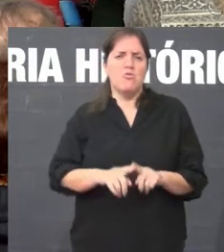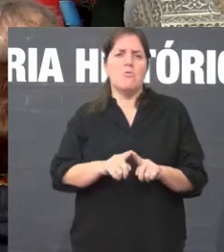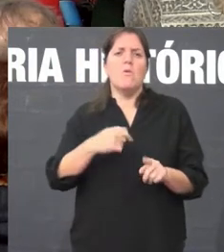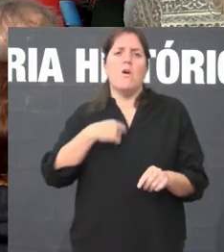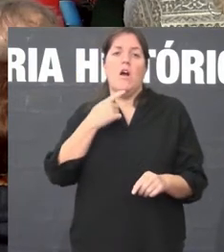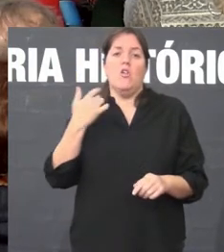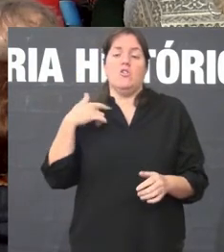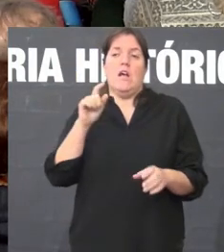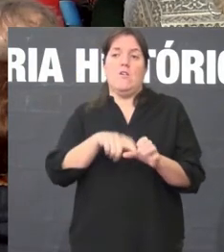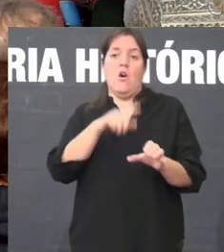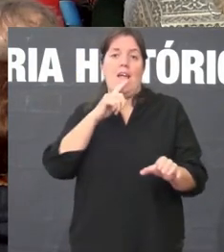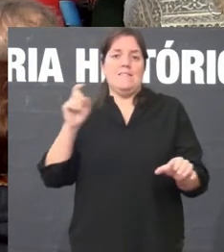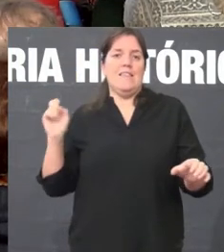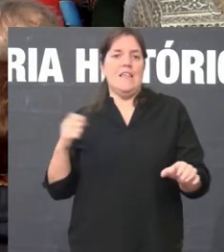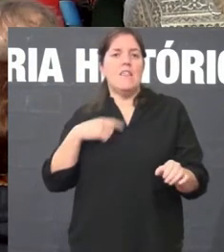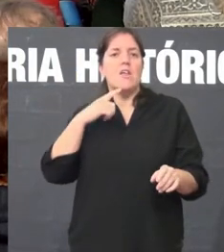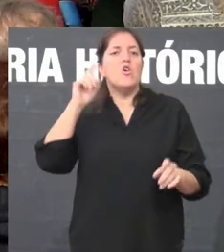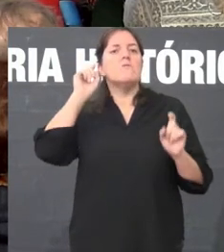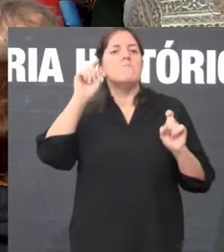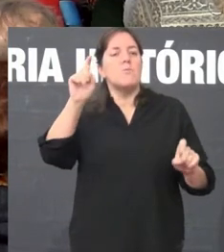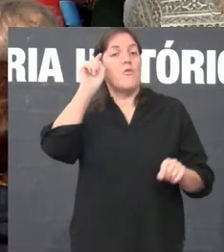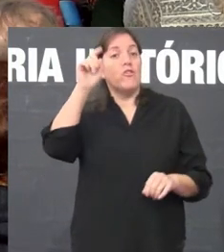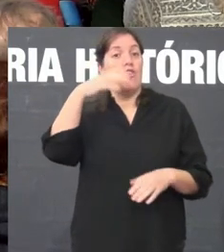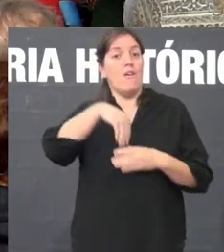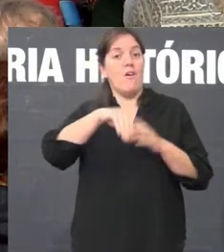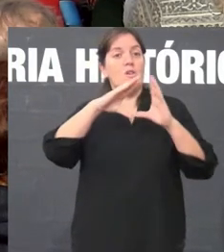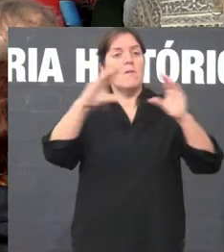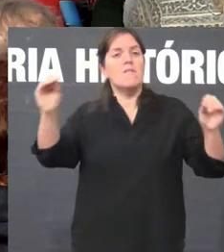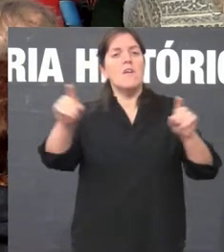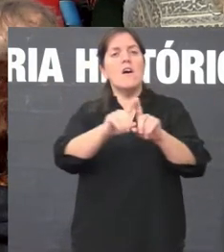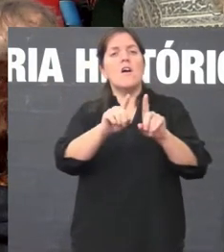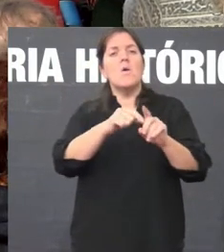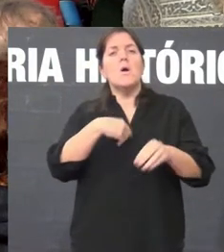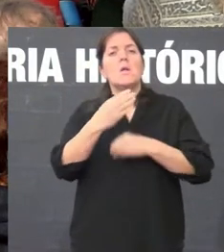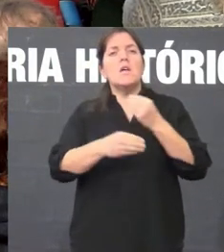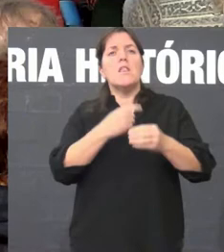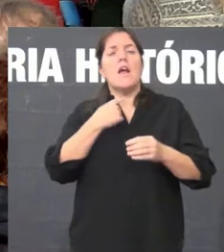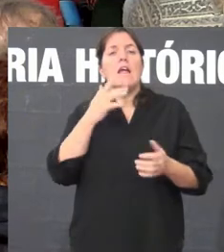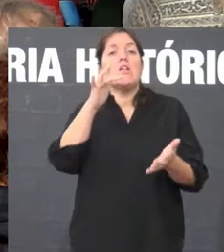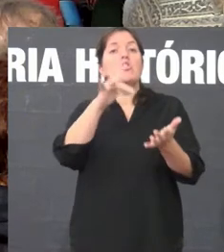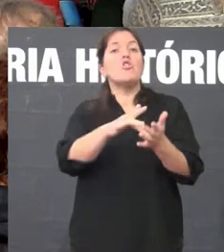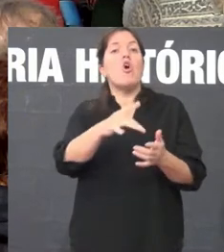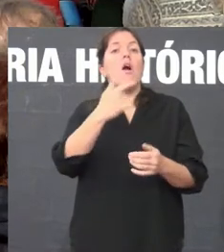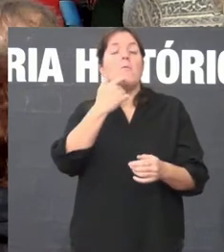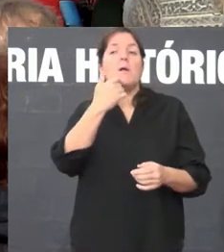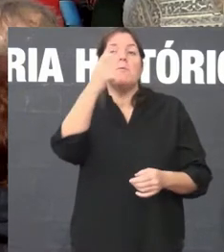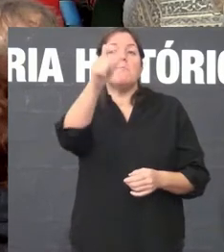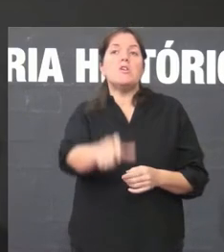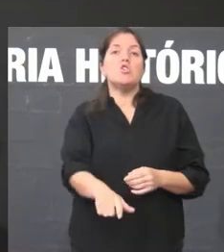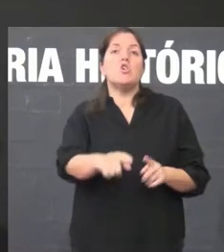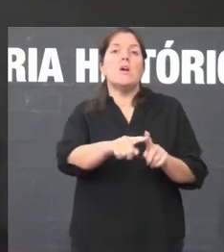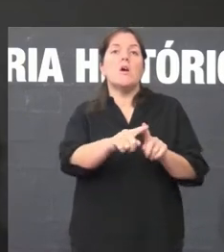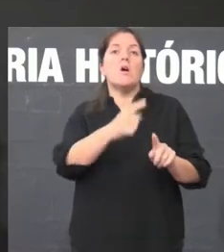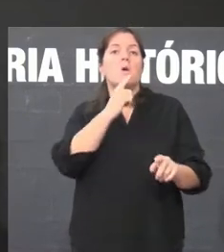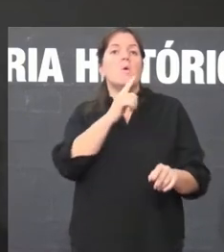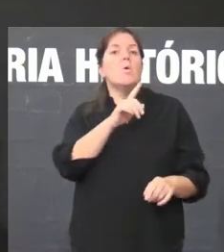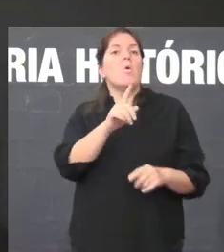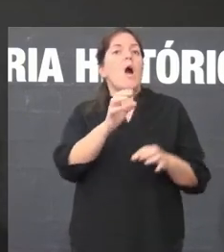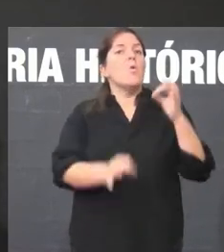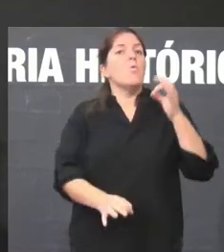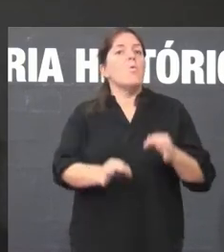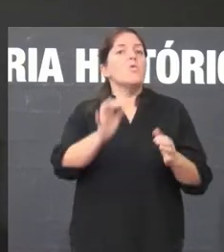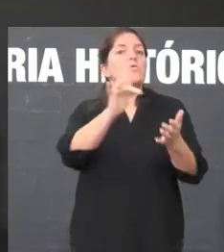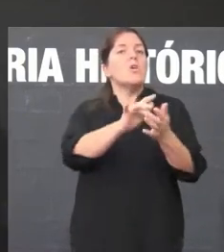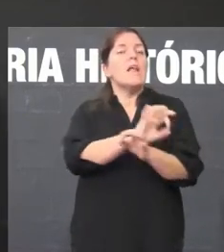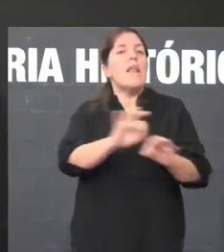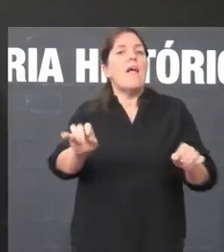estoy en excedencia, enseñando en la universidad. Claro, yo al principio he enseñado la inviolabilidad desde unos términos equiparables al resto de los